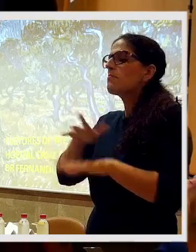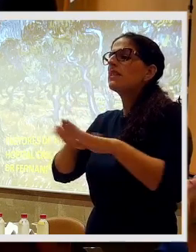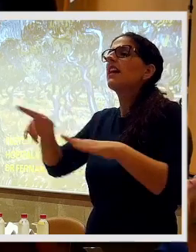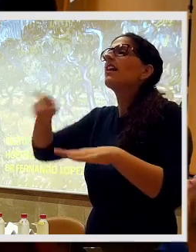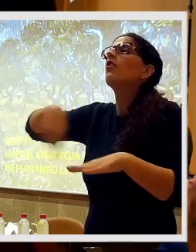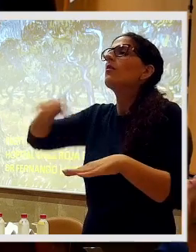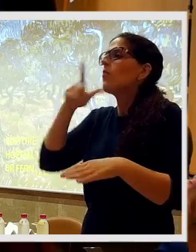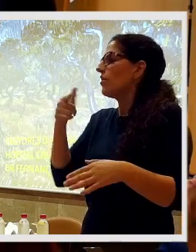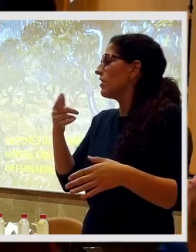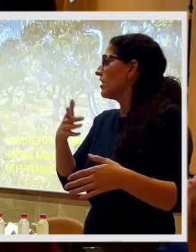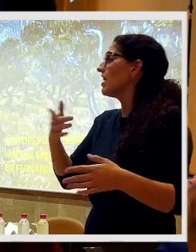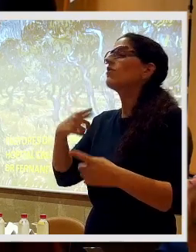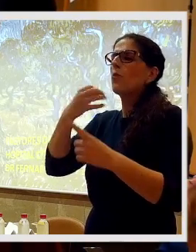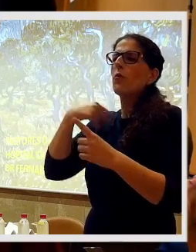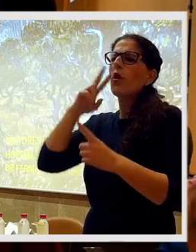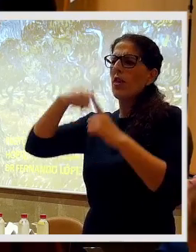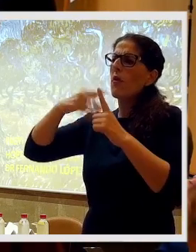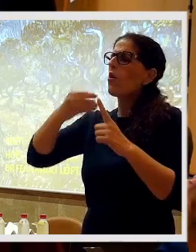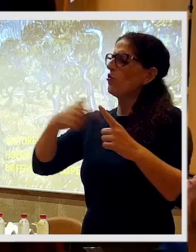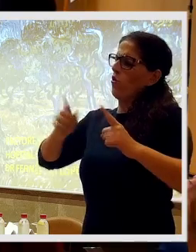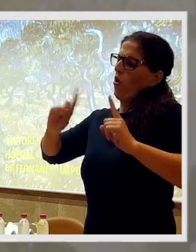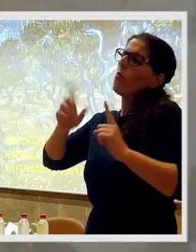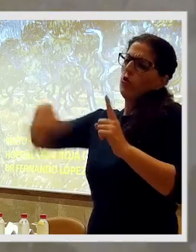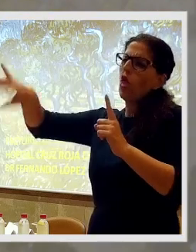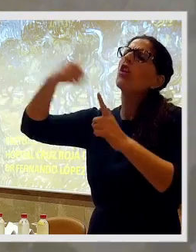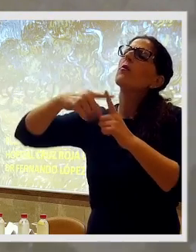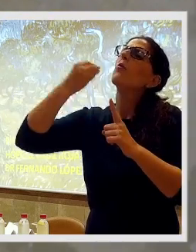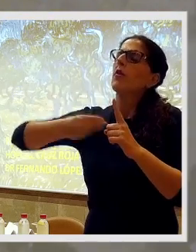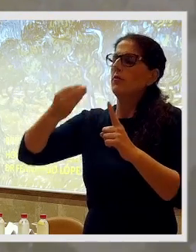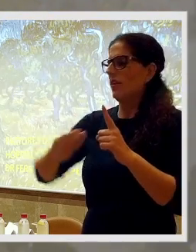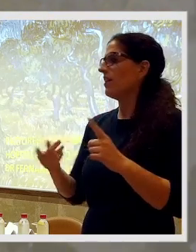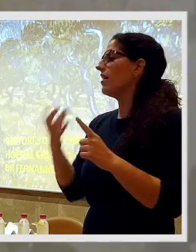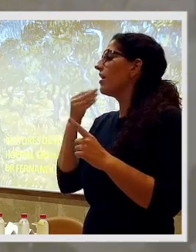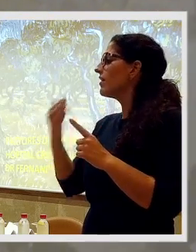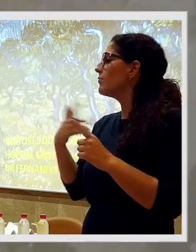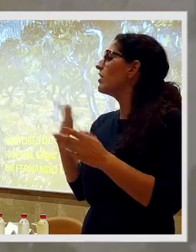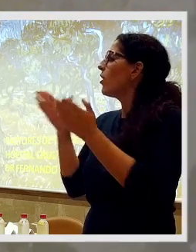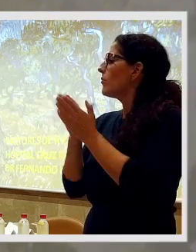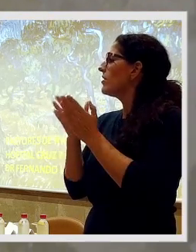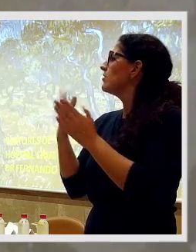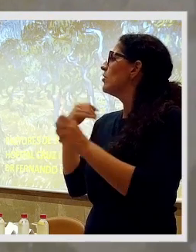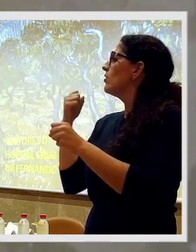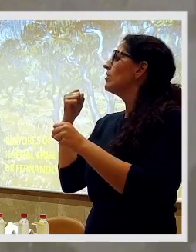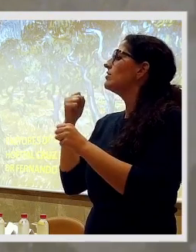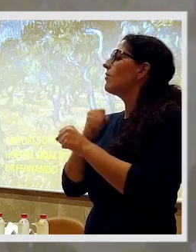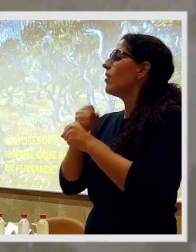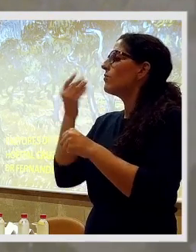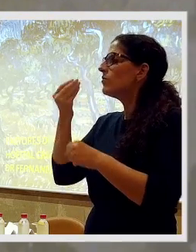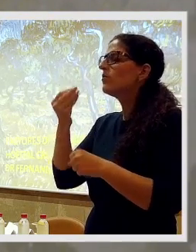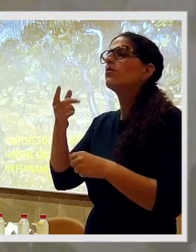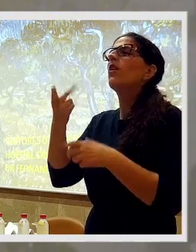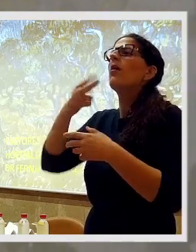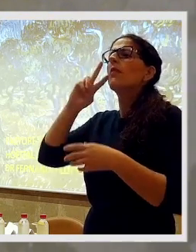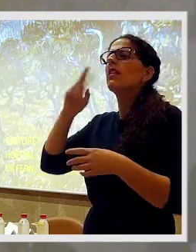mí, pues tiene una categoría excepcional. Primero, mi queridísima compañera, con la que he compartido de los mejores años de mi vida personal